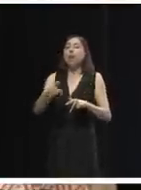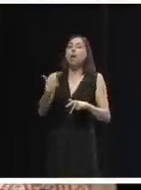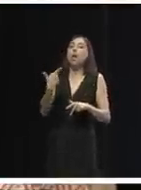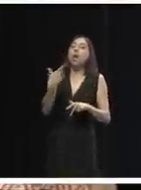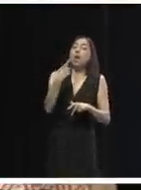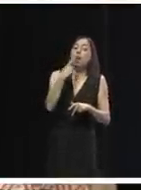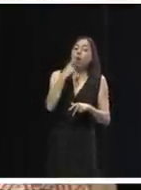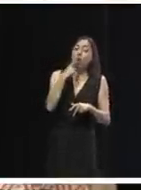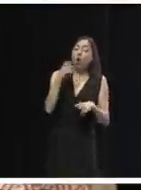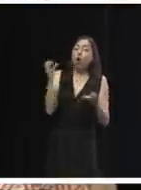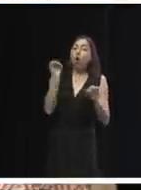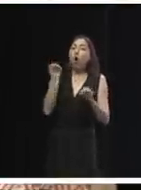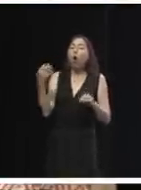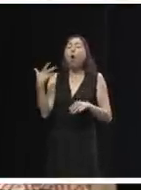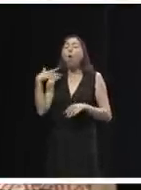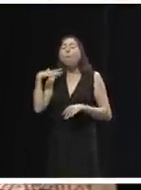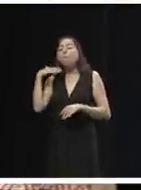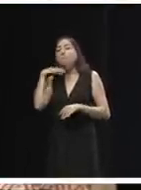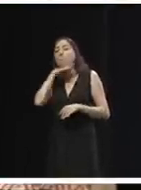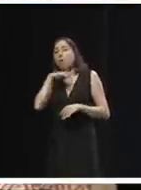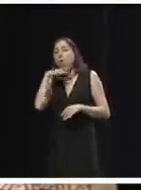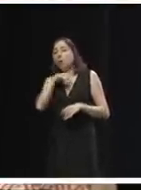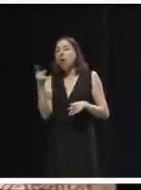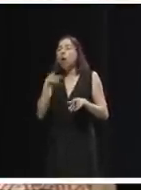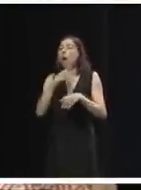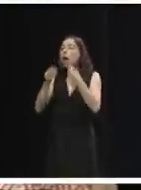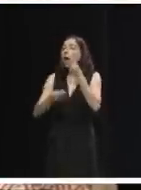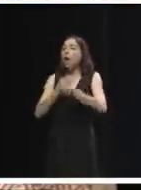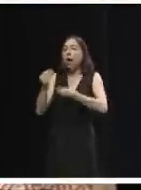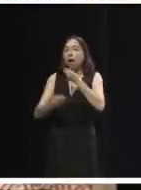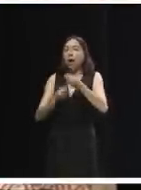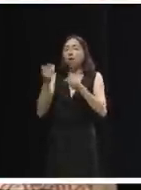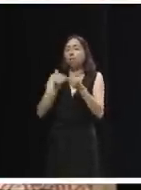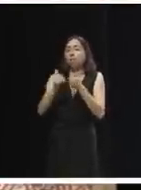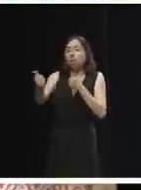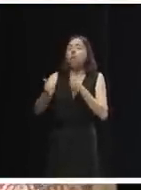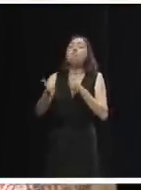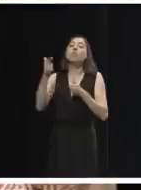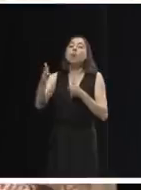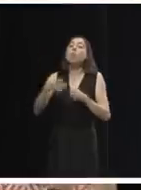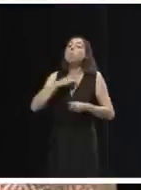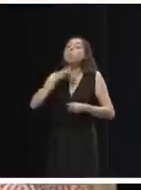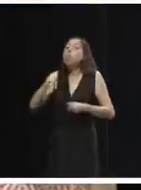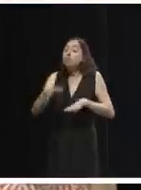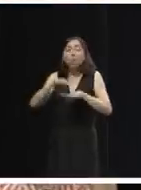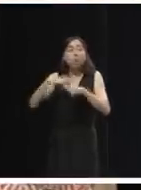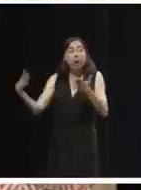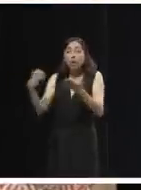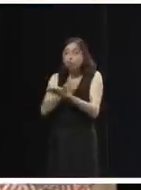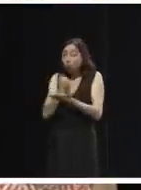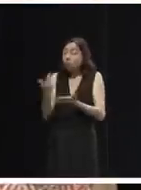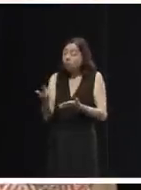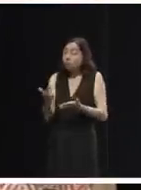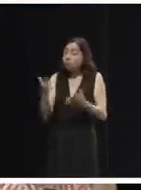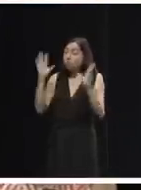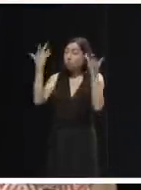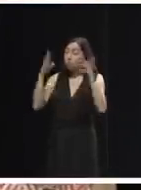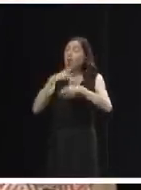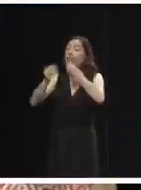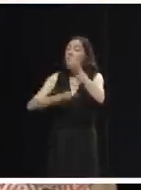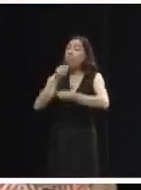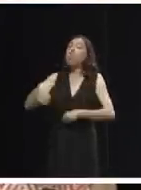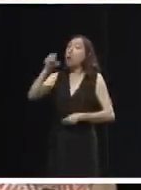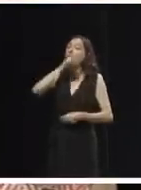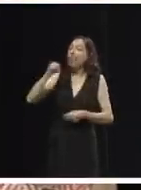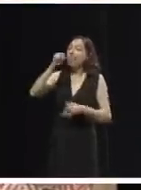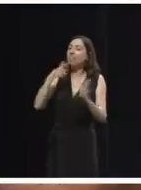violeta un escenario de futuro posible y de esperanza para todos. Y hacerlo cantando, hacerlo con